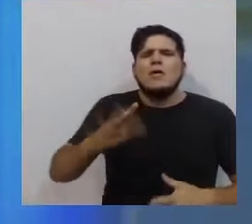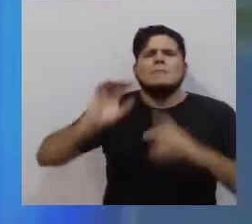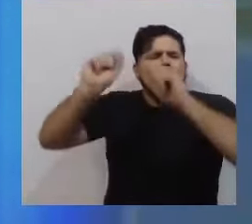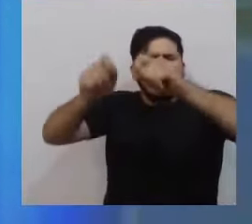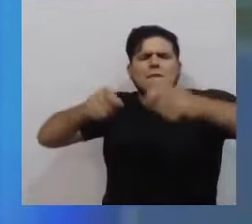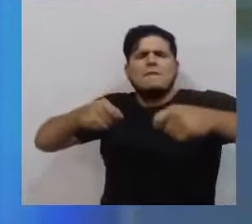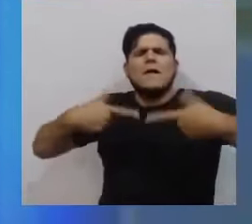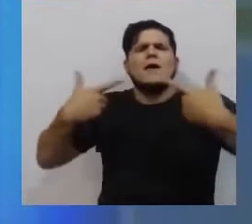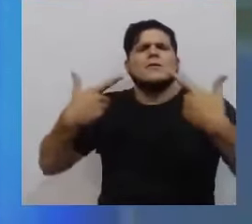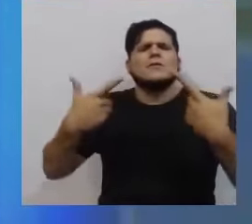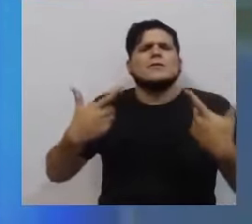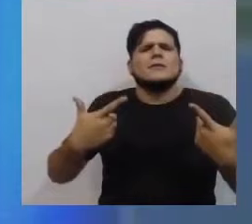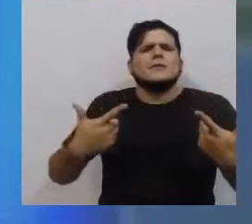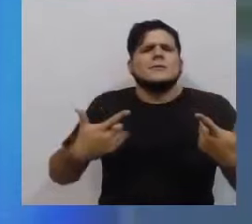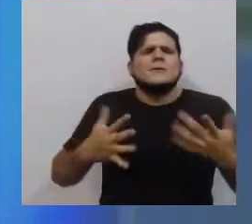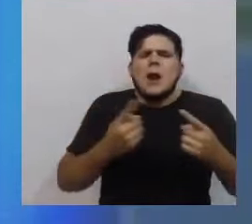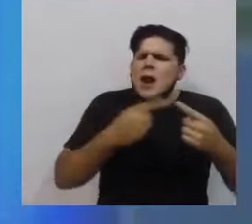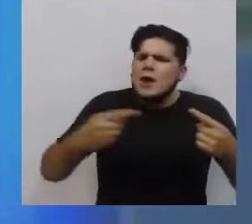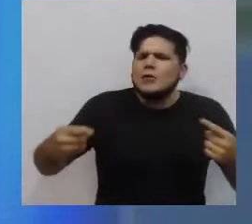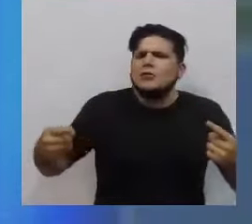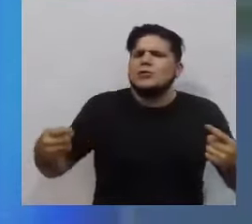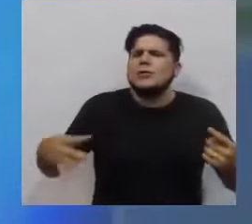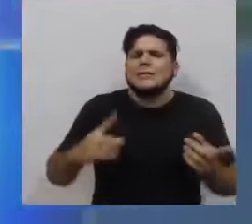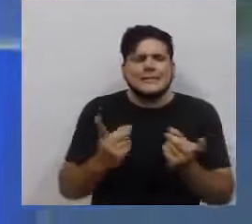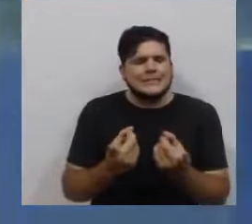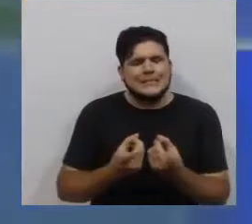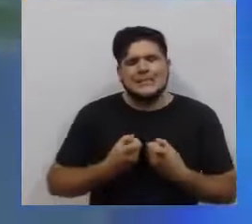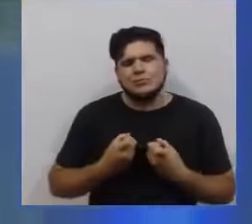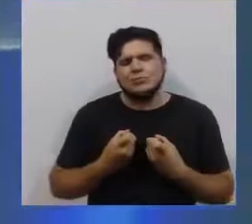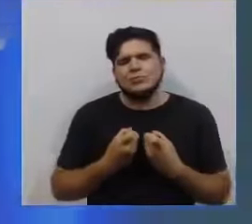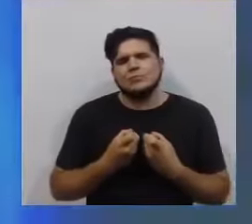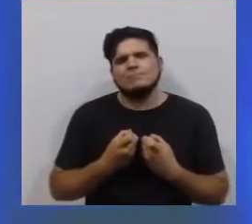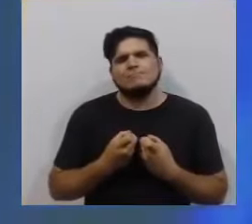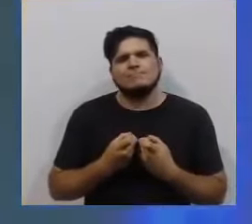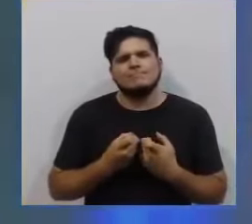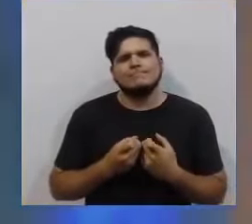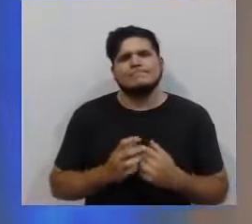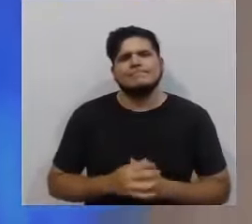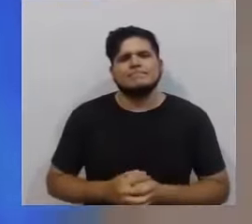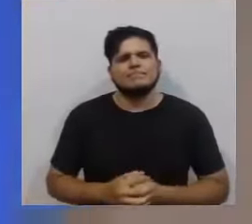cierra tus ojos hay alguien que necesita a jesús